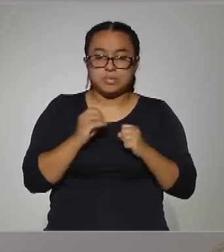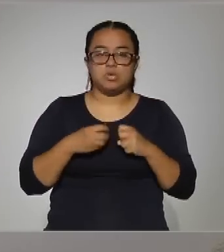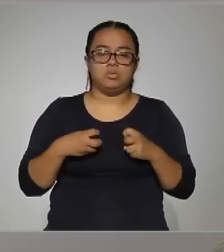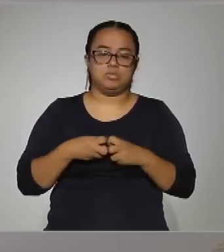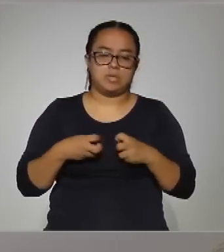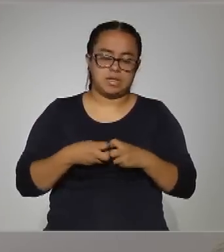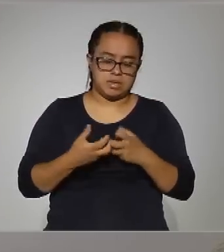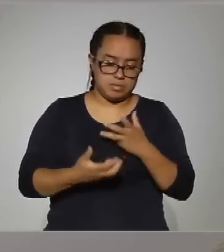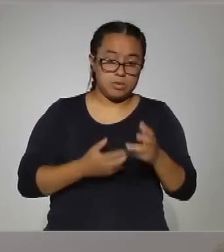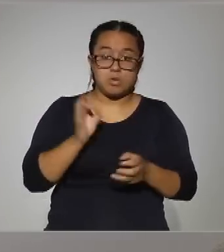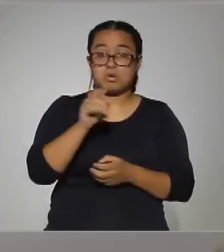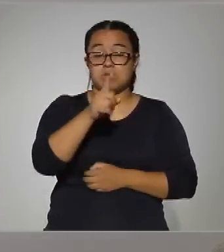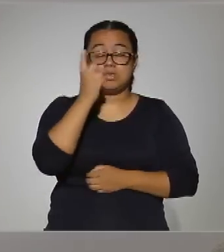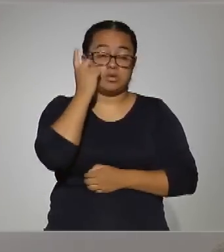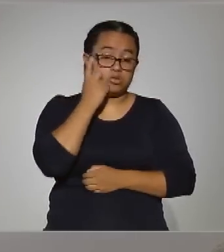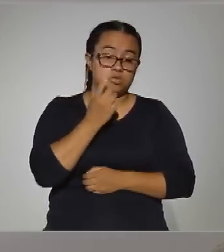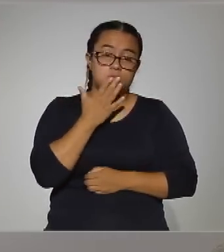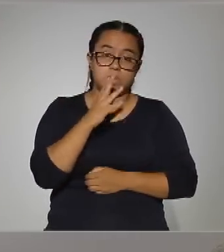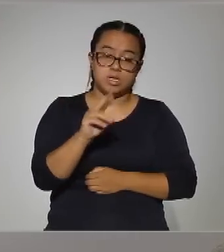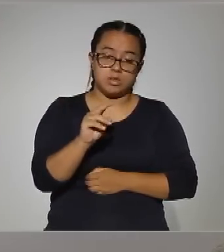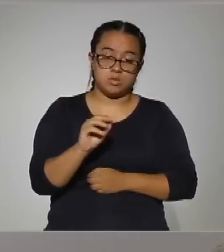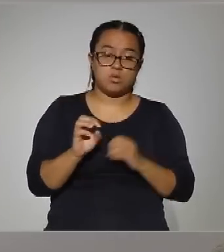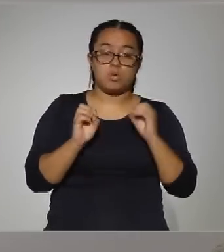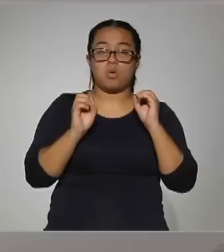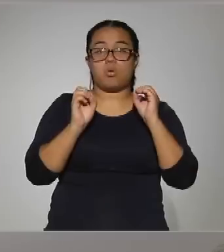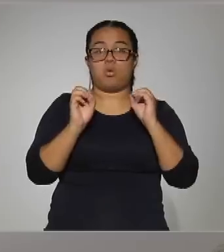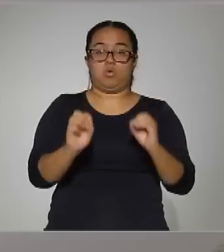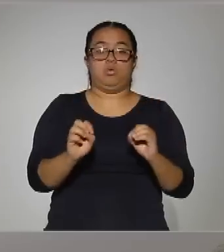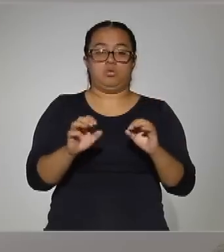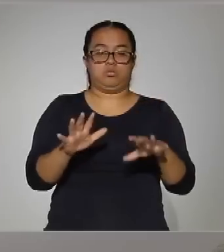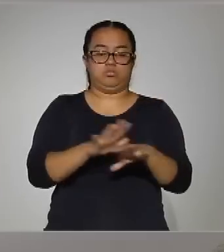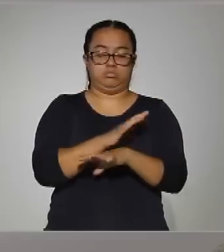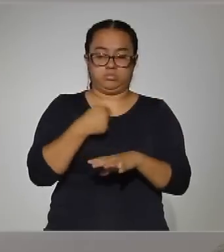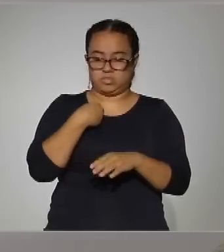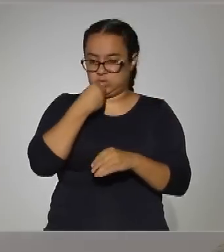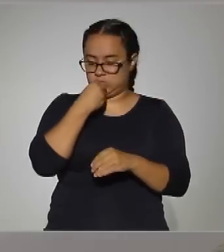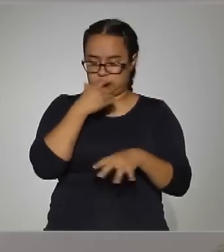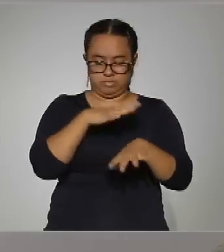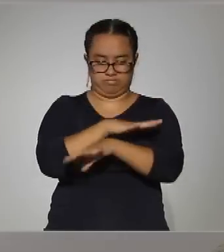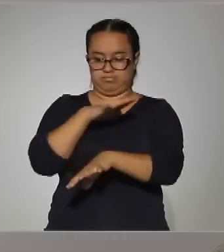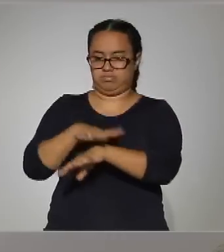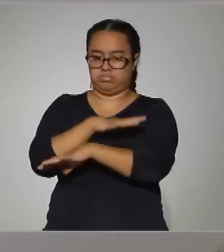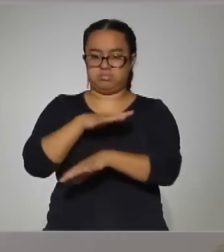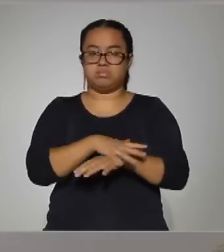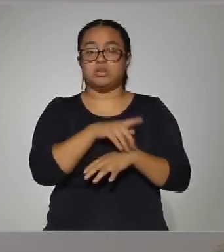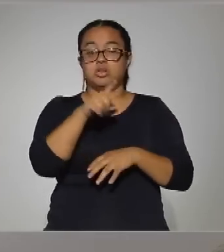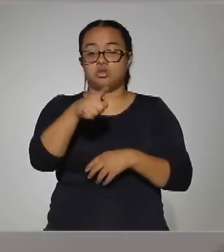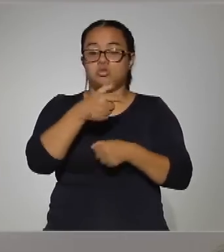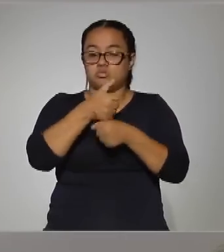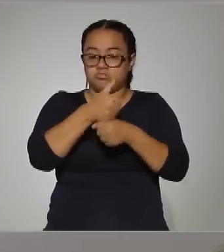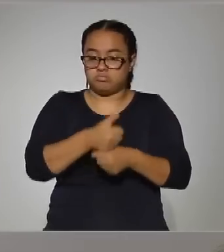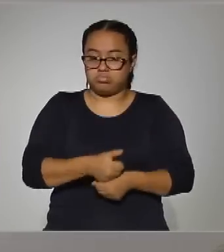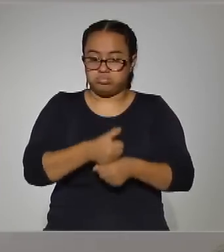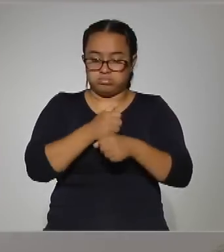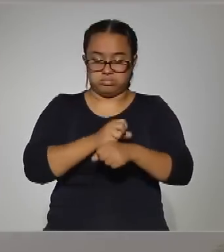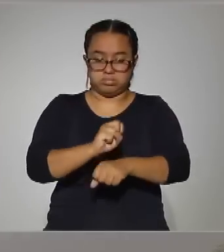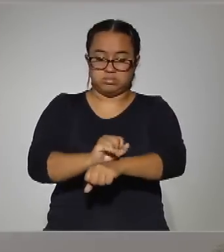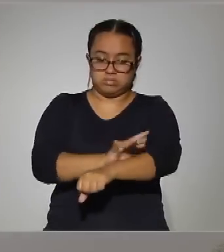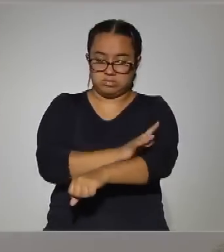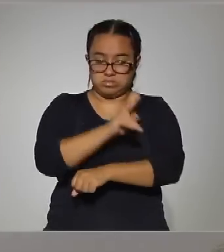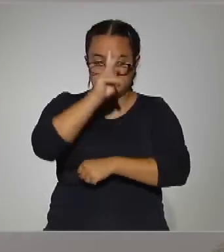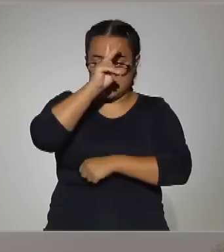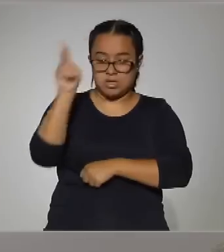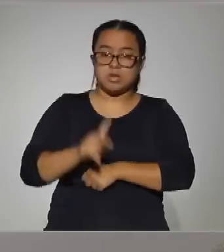la ansiedad, no estás durmiendo bien, está alterándose tu alimentación, estás sufriendo